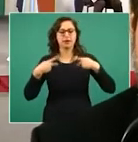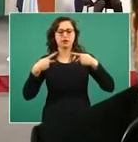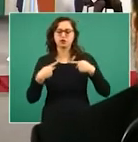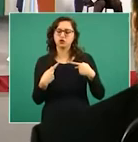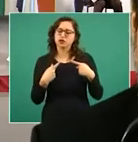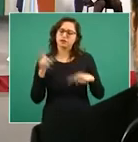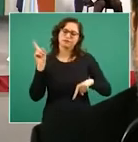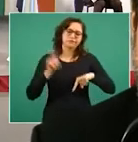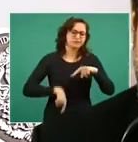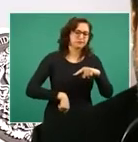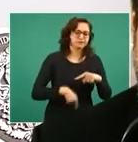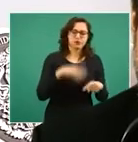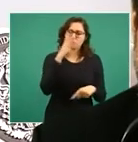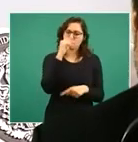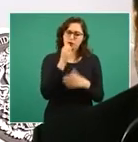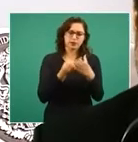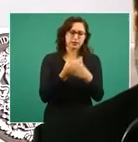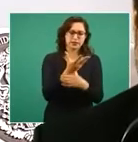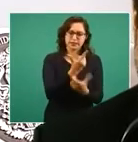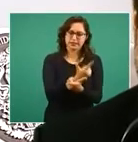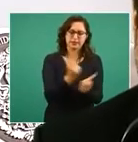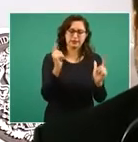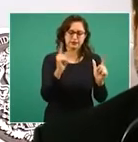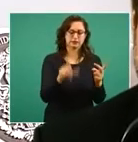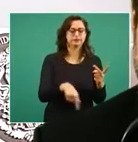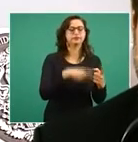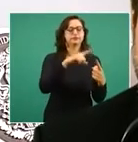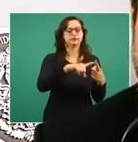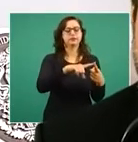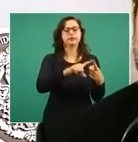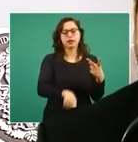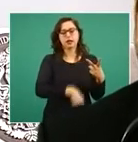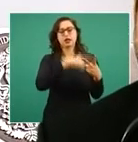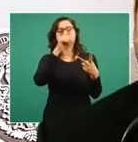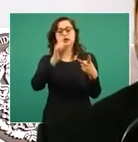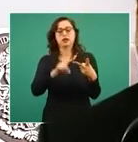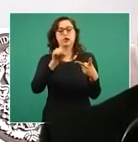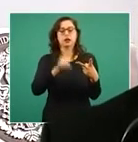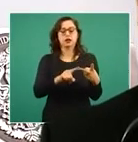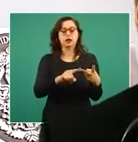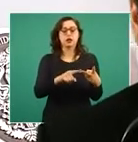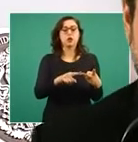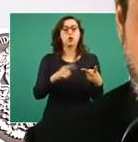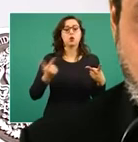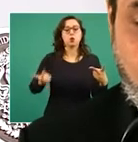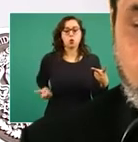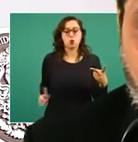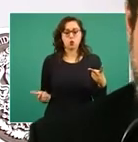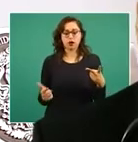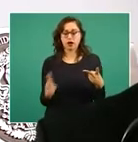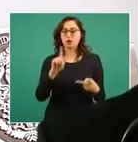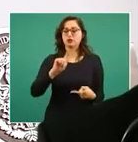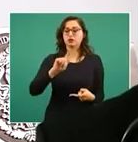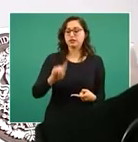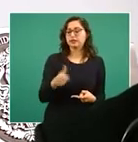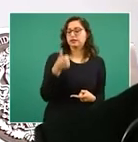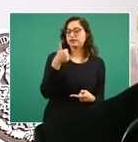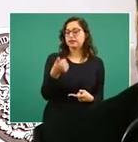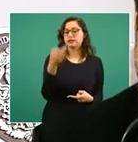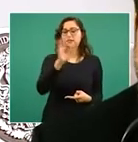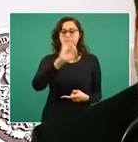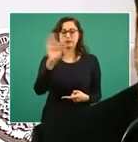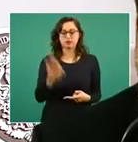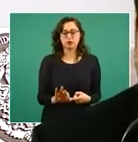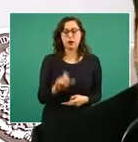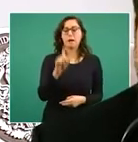la secretaria de seguridad dijo que estos ocho centros penitenciarios tienen un convenio con el gobierno federal